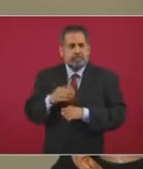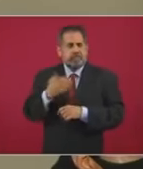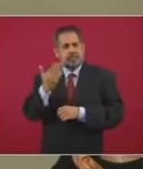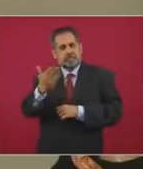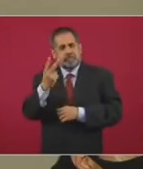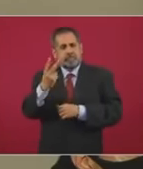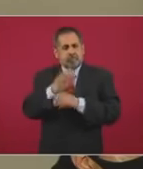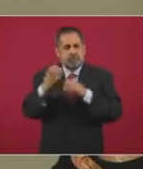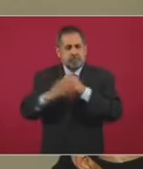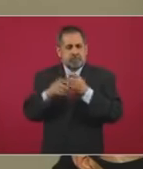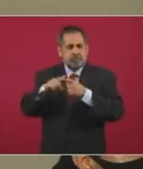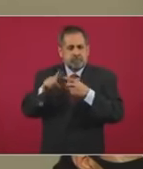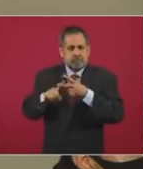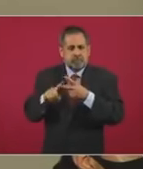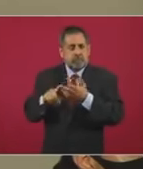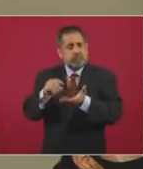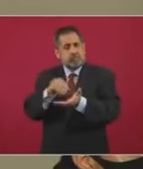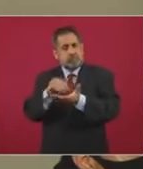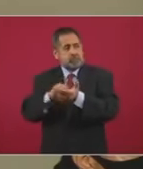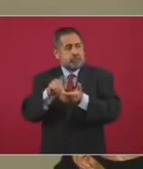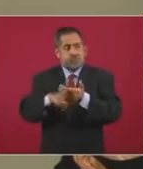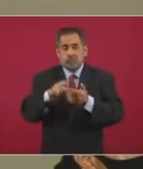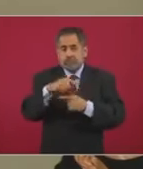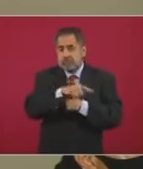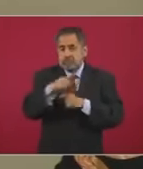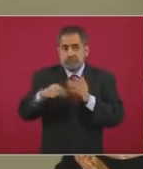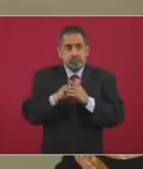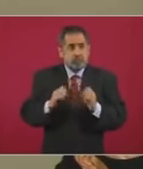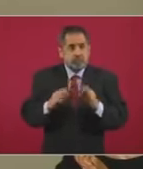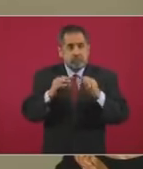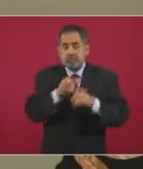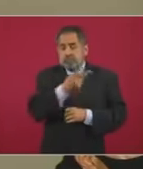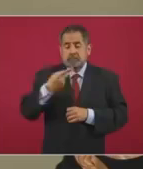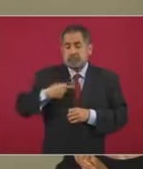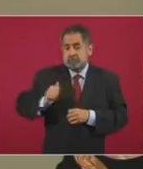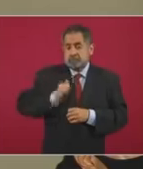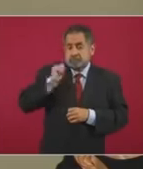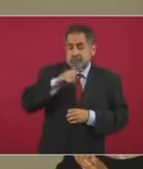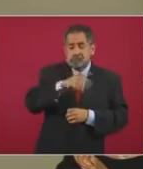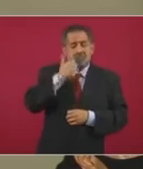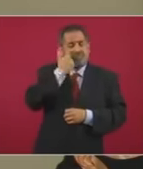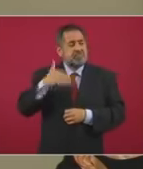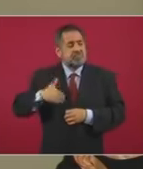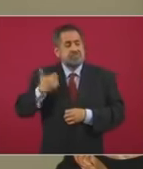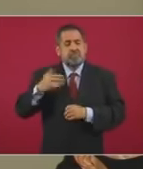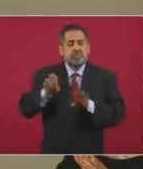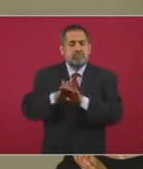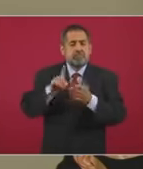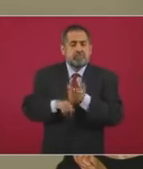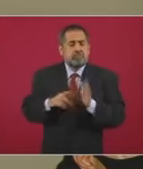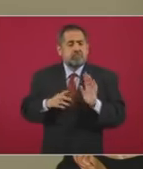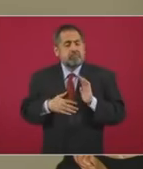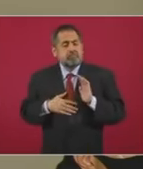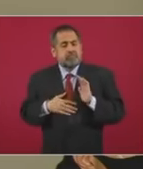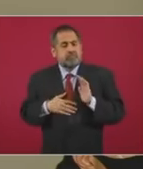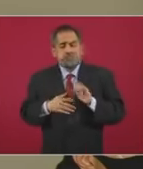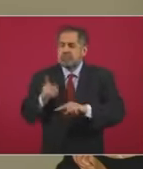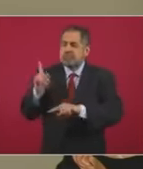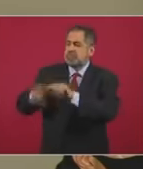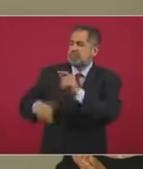situación. Sigue tomada sus instalaciones, hay algunos abusivos que exigen beneficios pero violentan los derechos de los